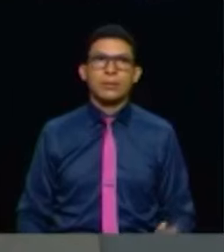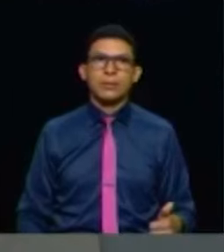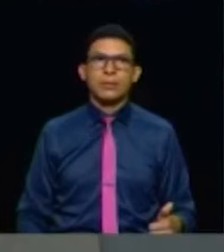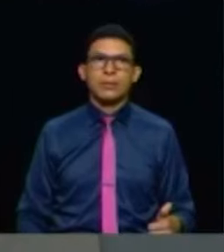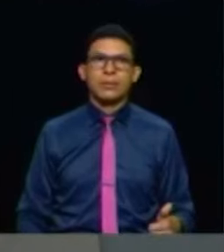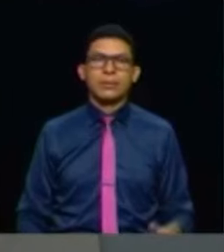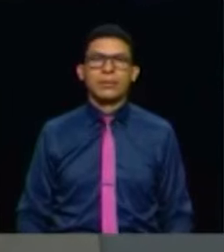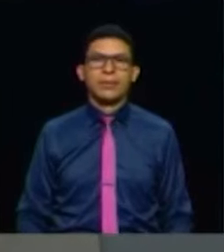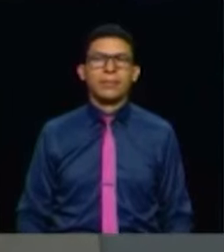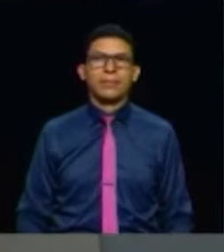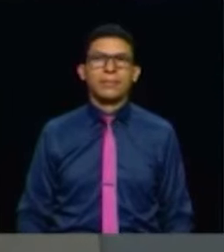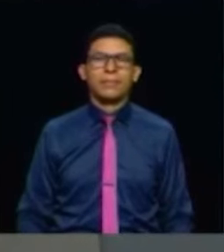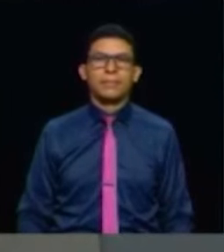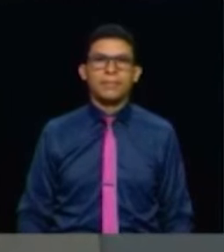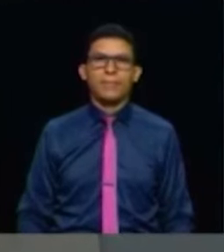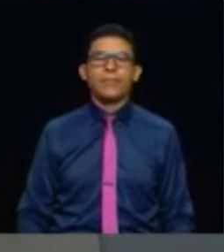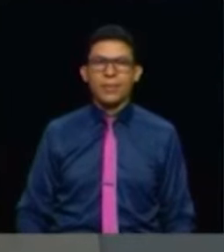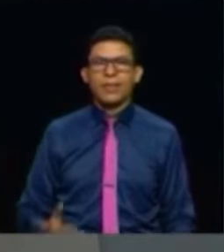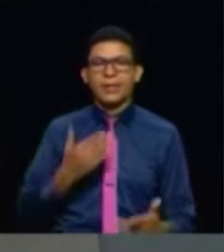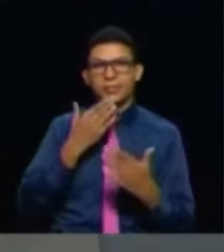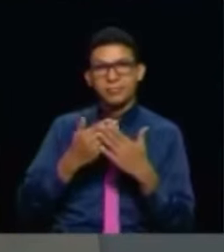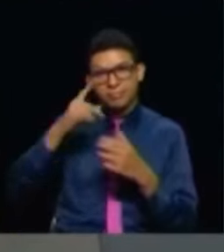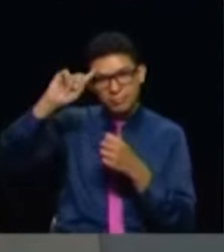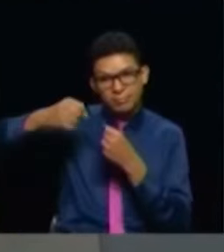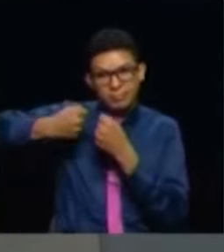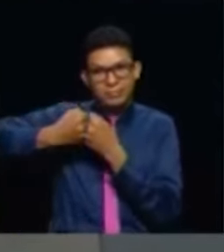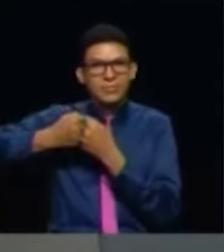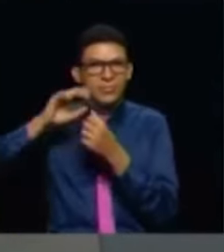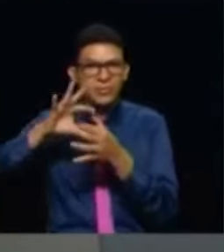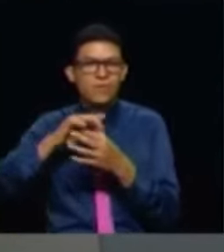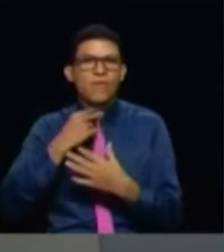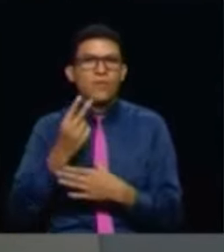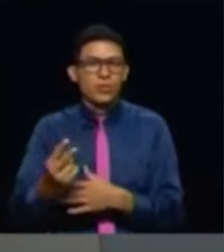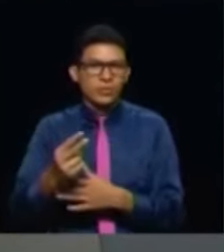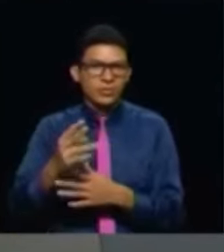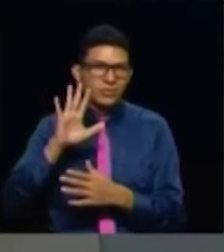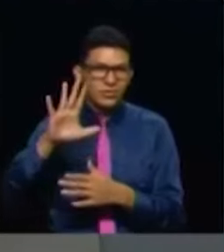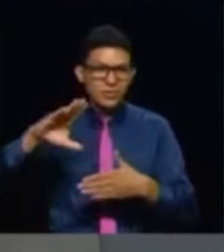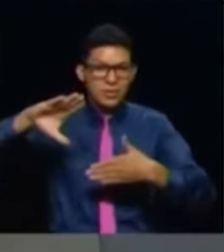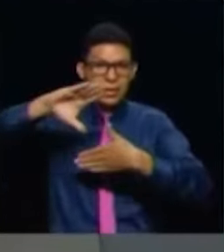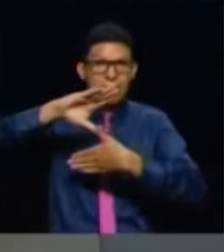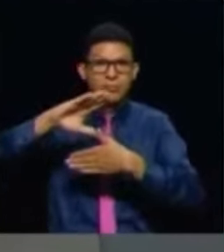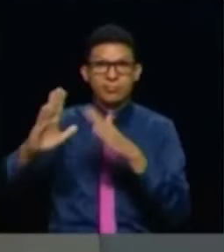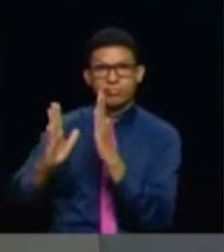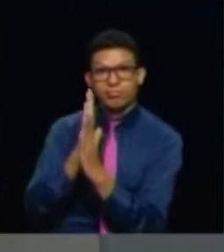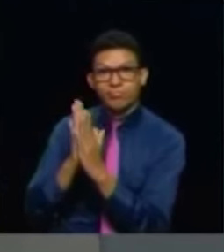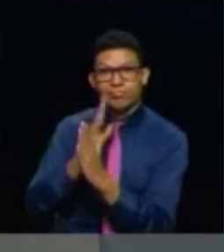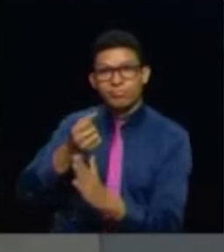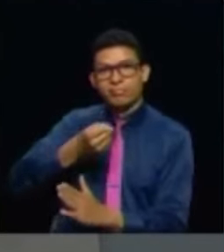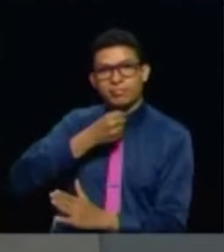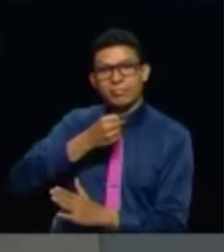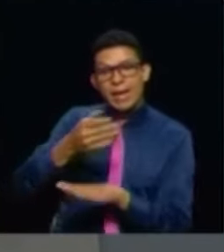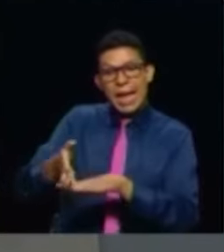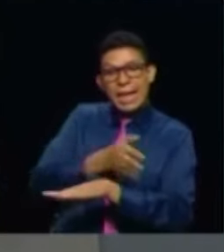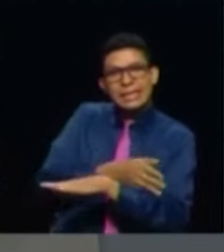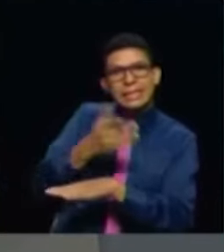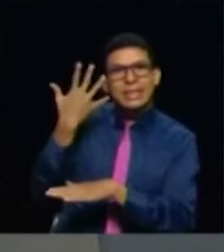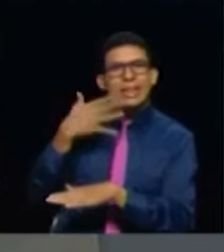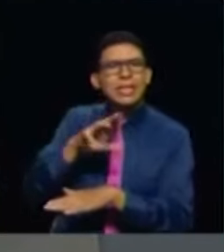Colbert. Gracias a nuestra alianza informativa con La Voz de América, tendremos informes periodísticos días previos a